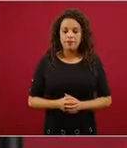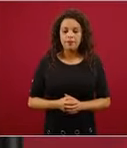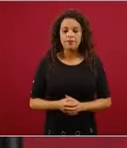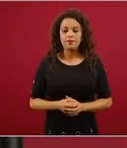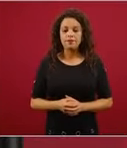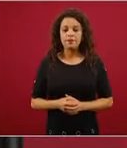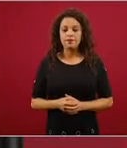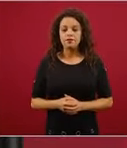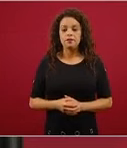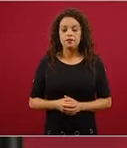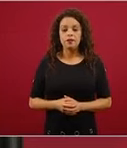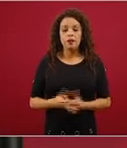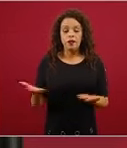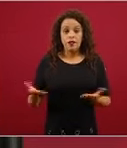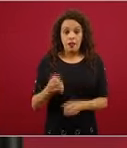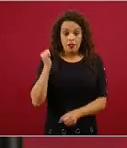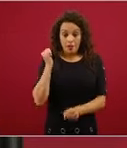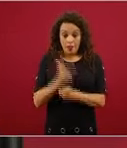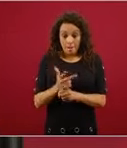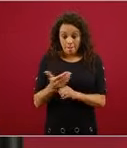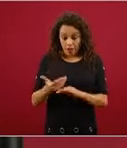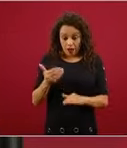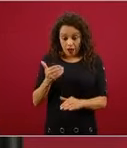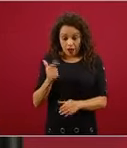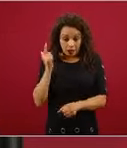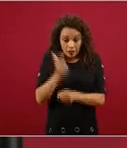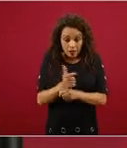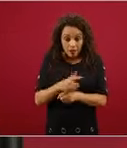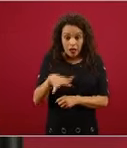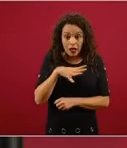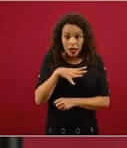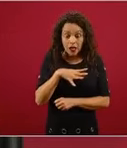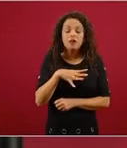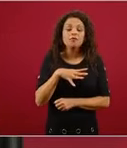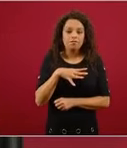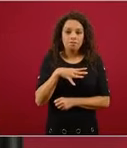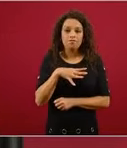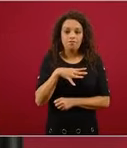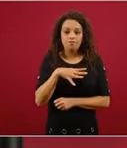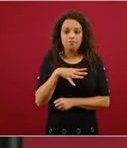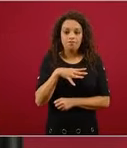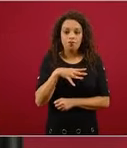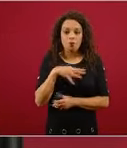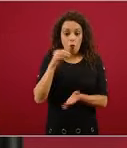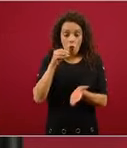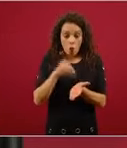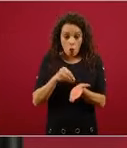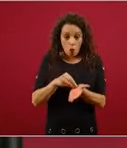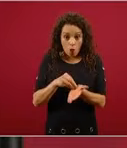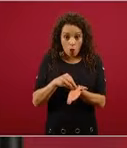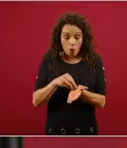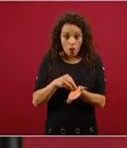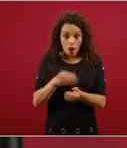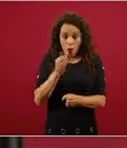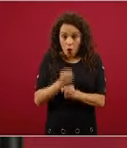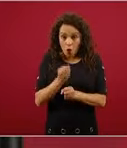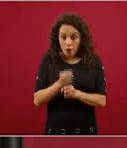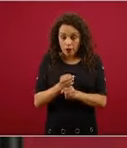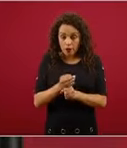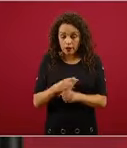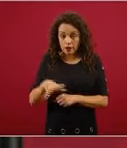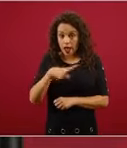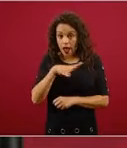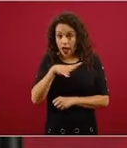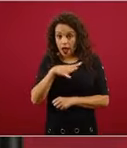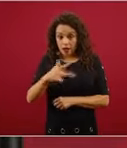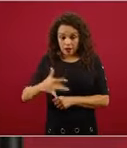detección depende en mucho de tener la conciencia de que todavía en este momento una persona que presente los